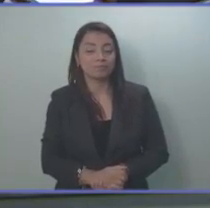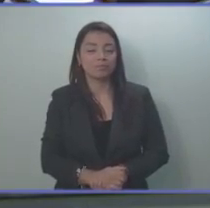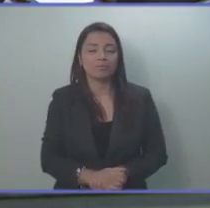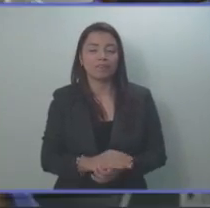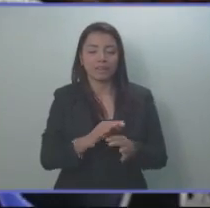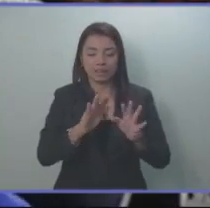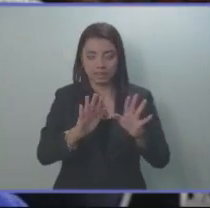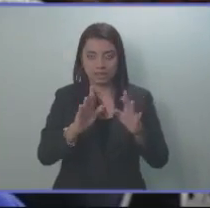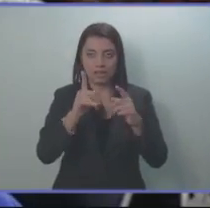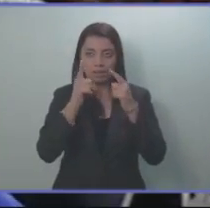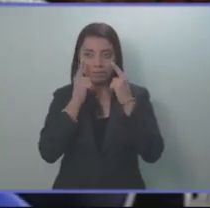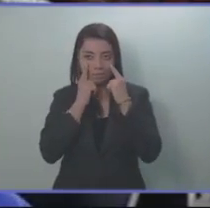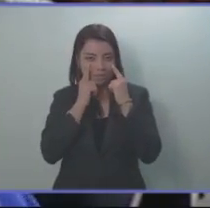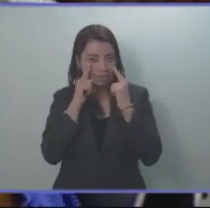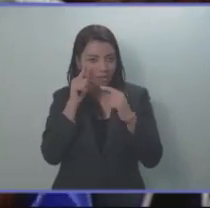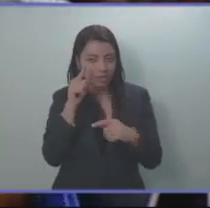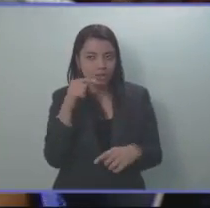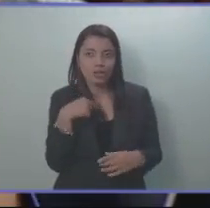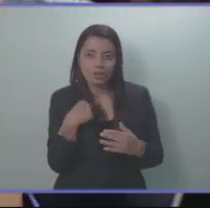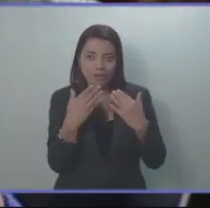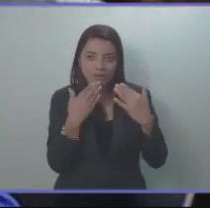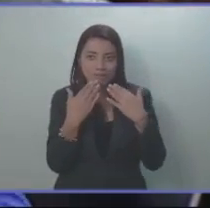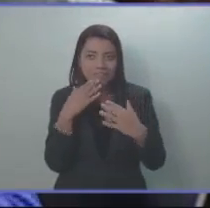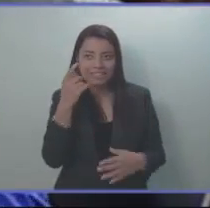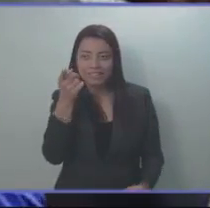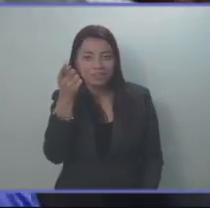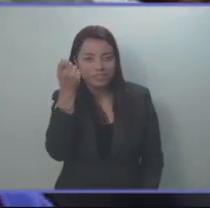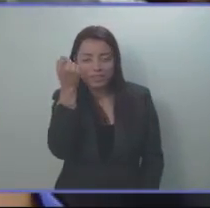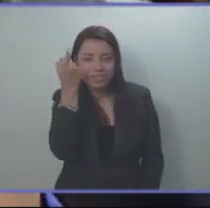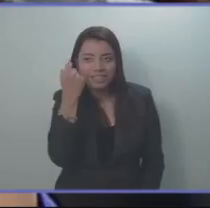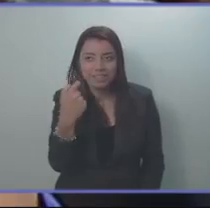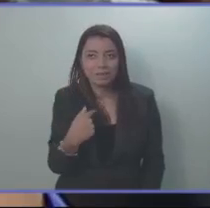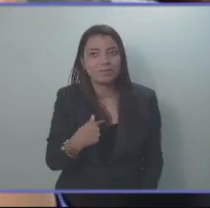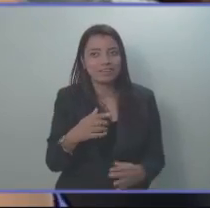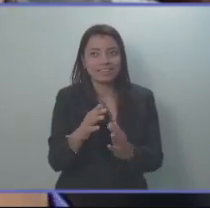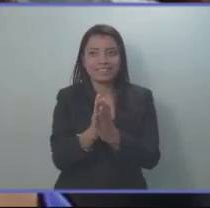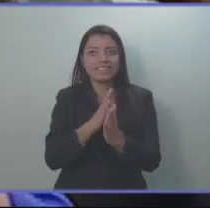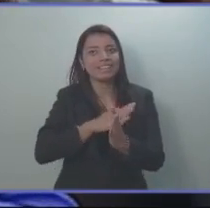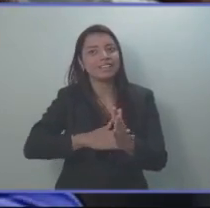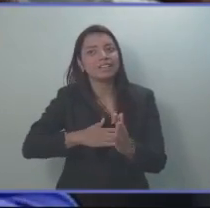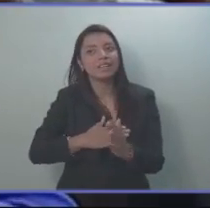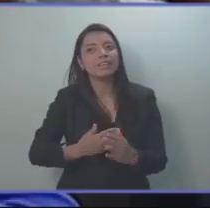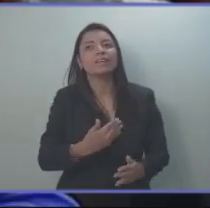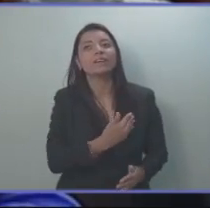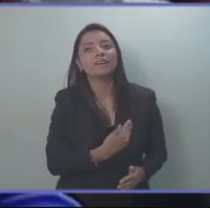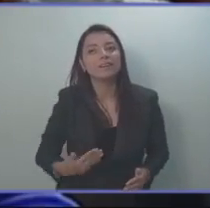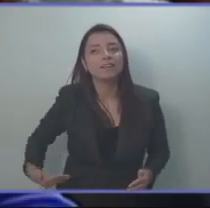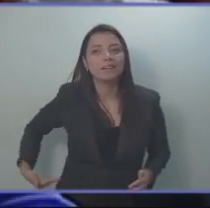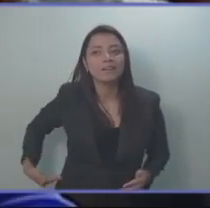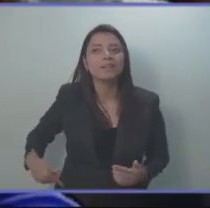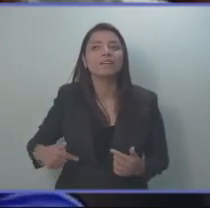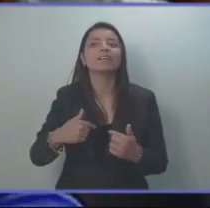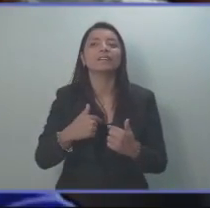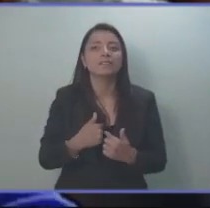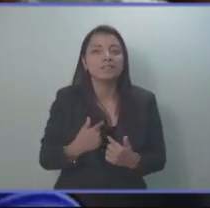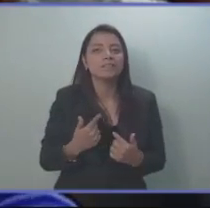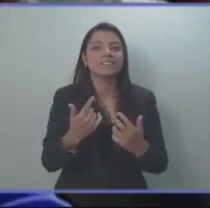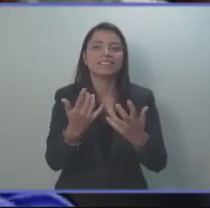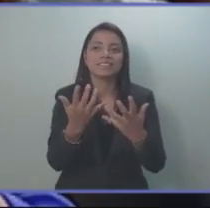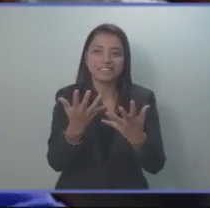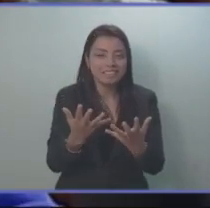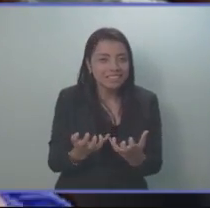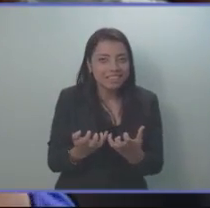Mire, como no me entendió, parece ser. Disculpe, presidente, pero yo lo que quiero es